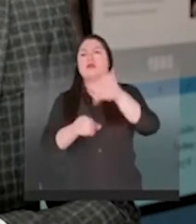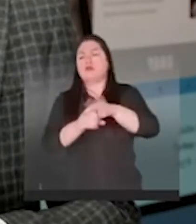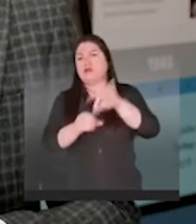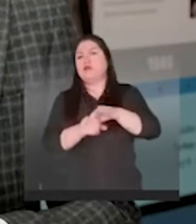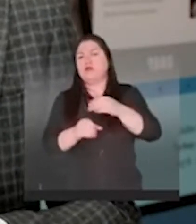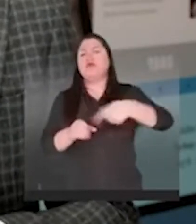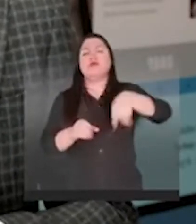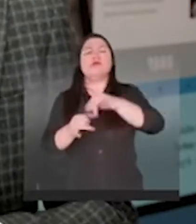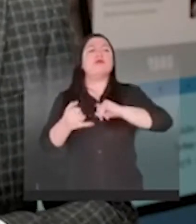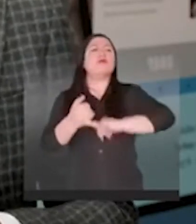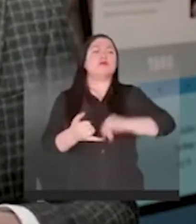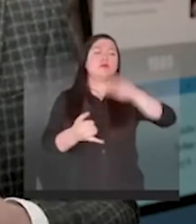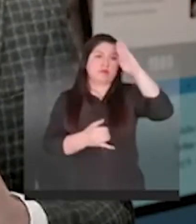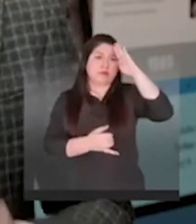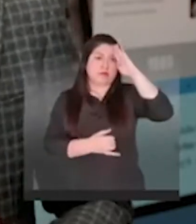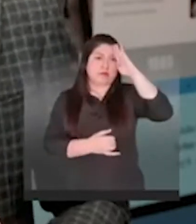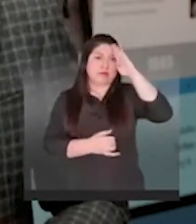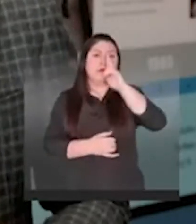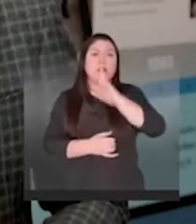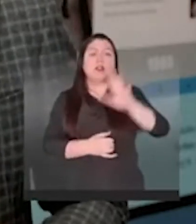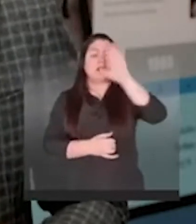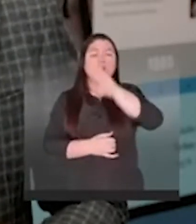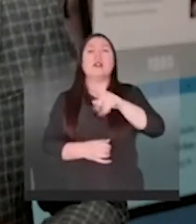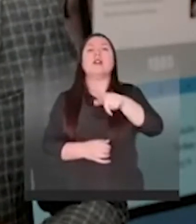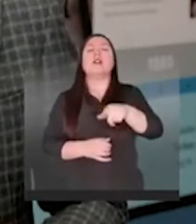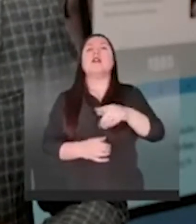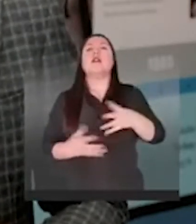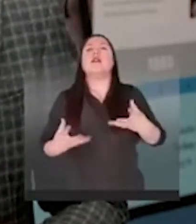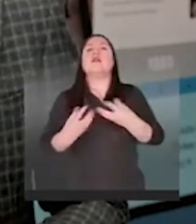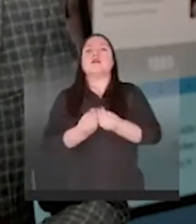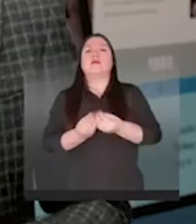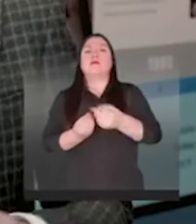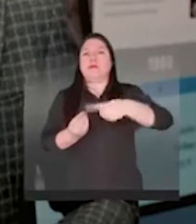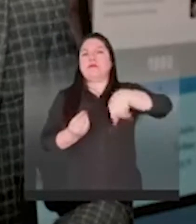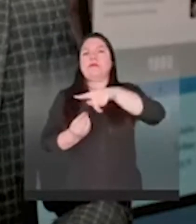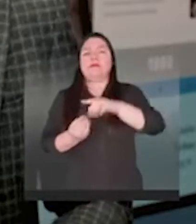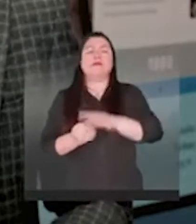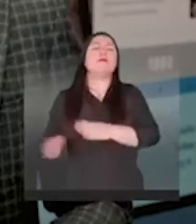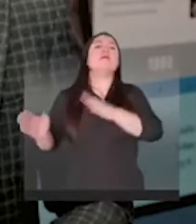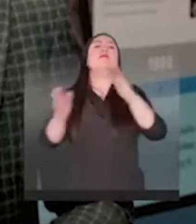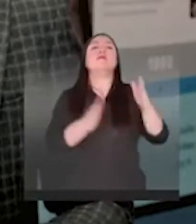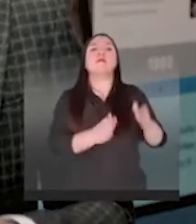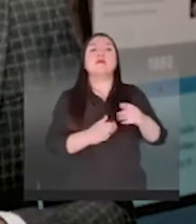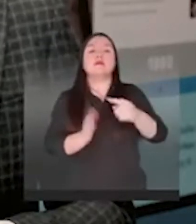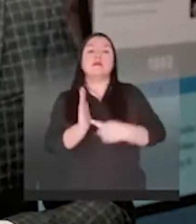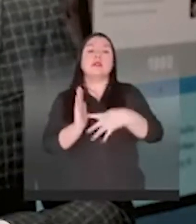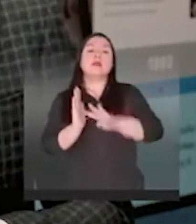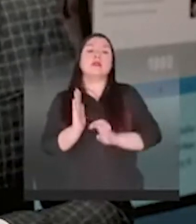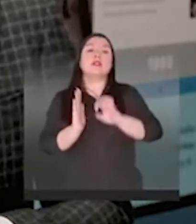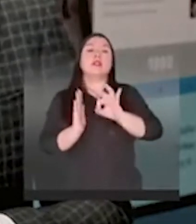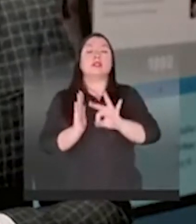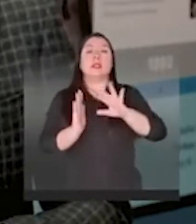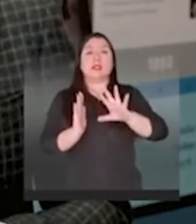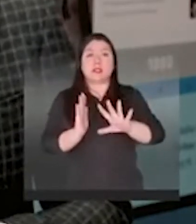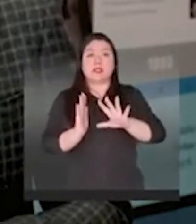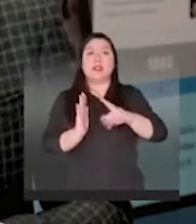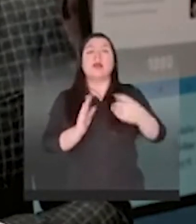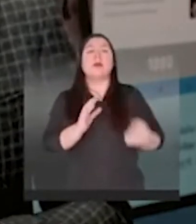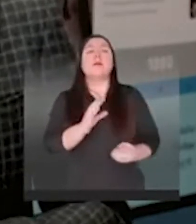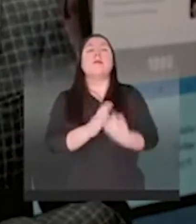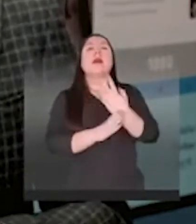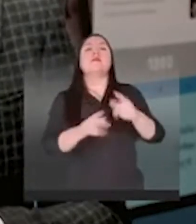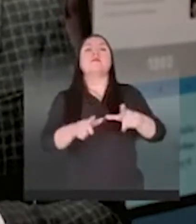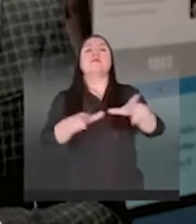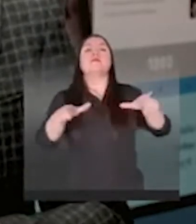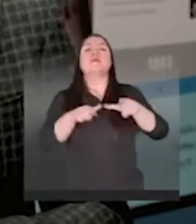Sección Electoral como dependencia de la Policía Nacional, la cual estuvo a cargo de la celda electoral. Luego, en 1935,